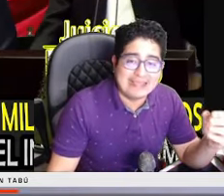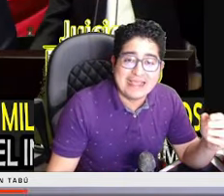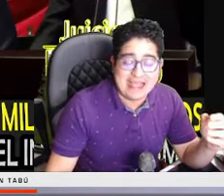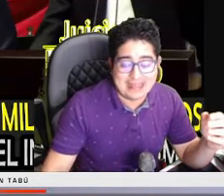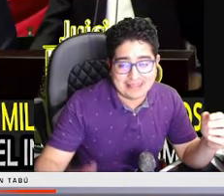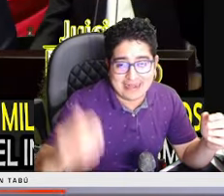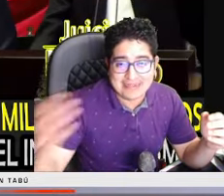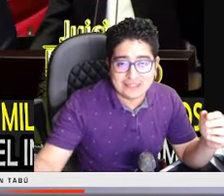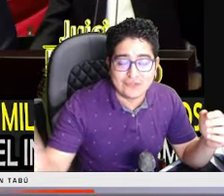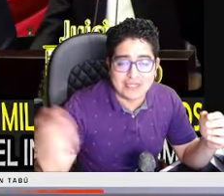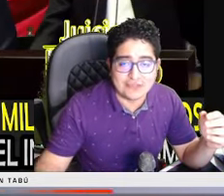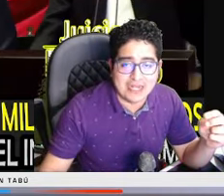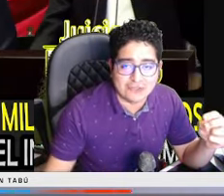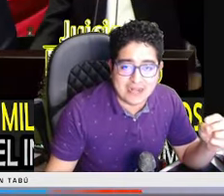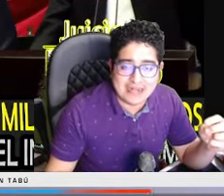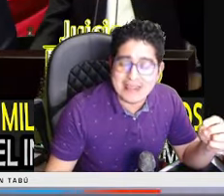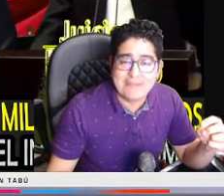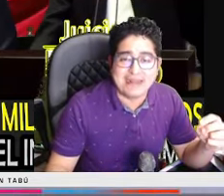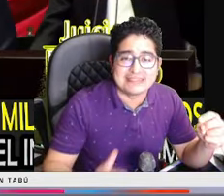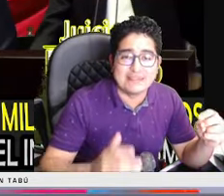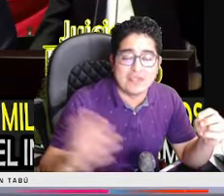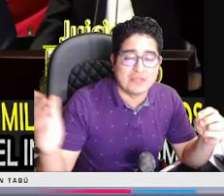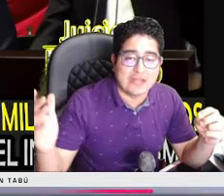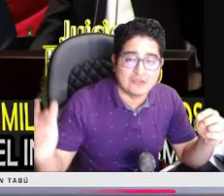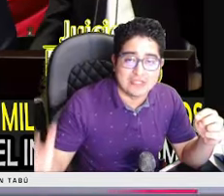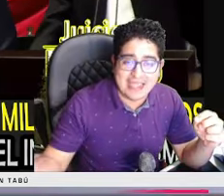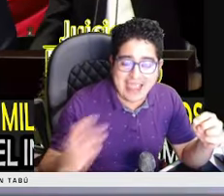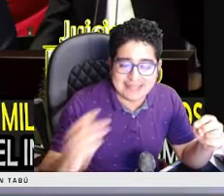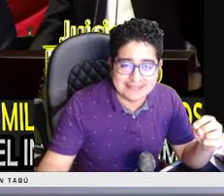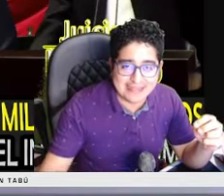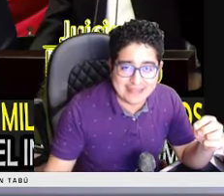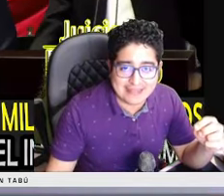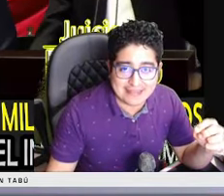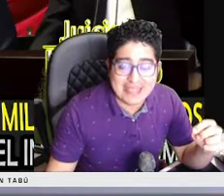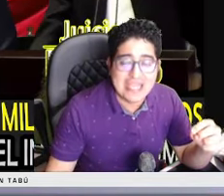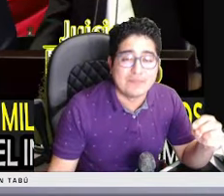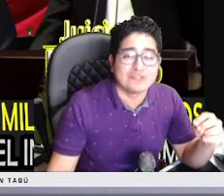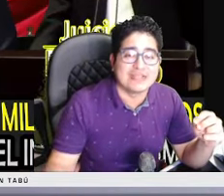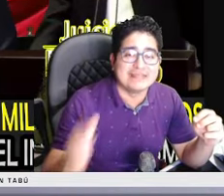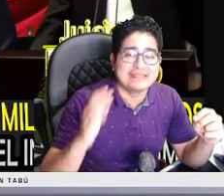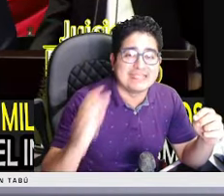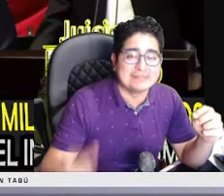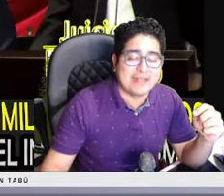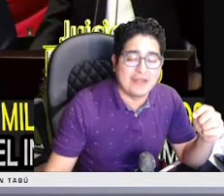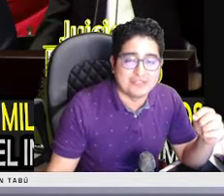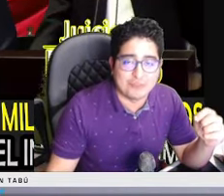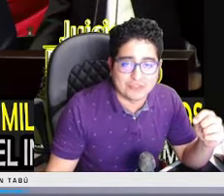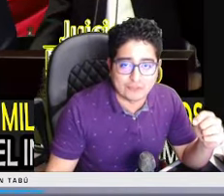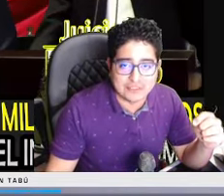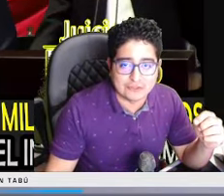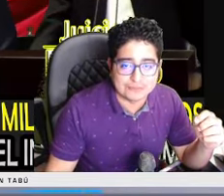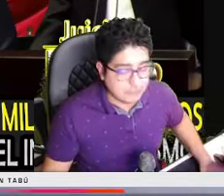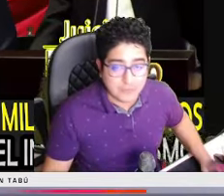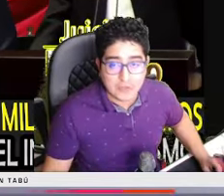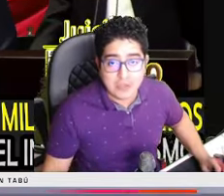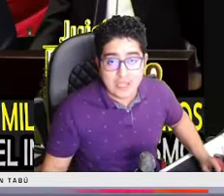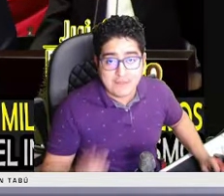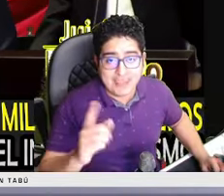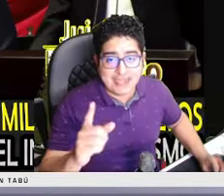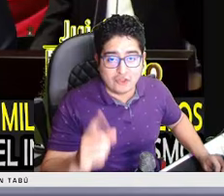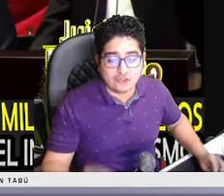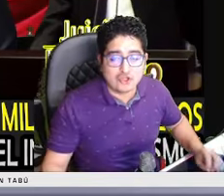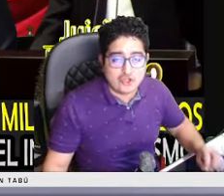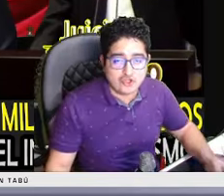aquí a entrar al Instituto Nacional Electoral para hacerse millonarios. Esa es la realidad y por eso están desesperados de su presupuesto.